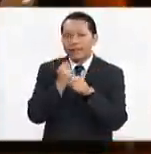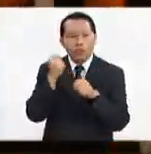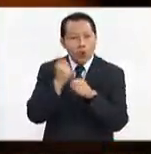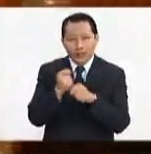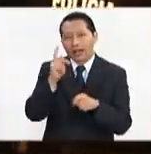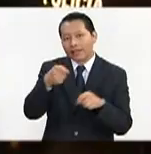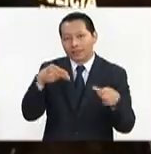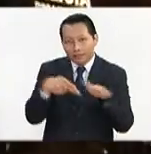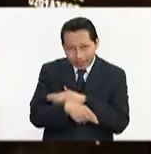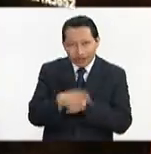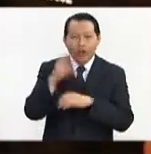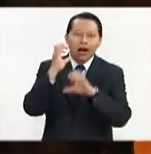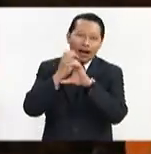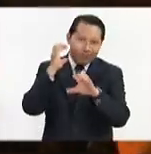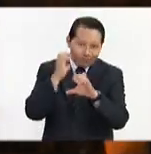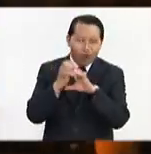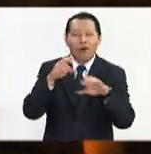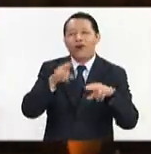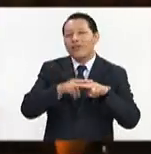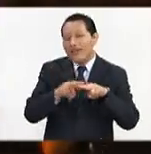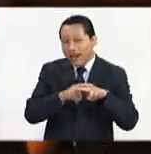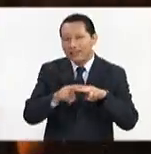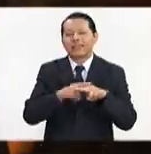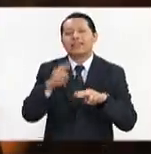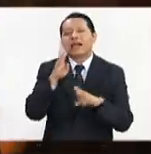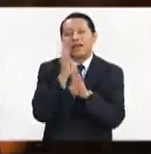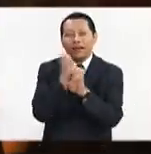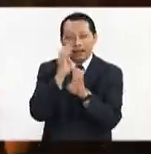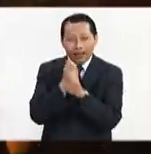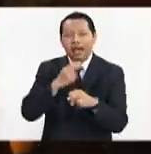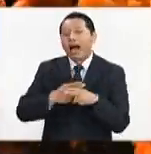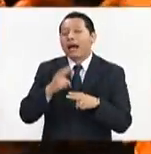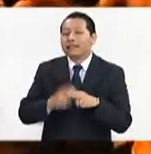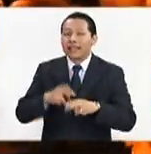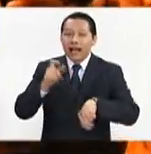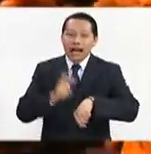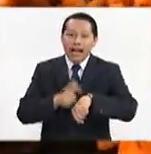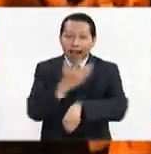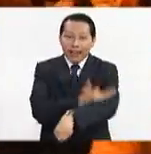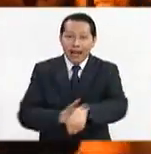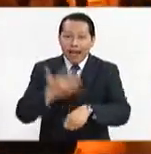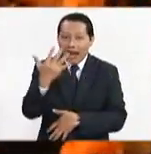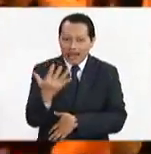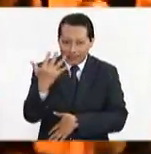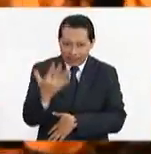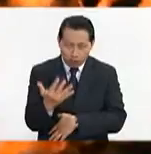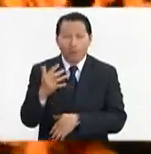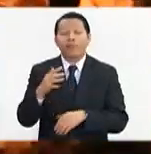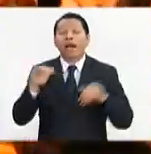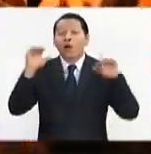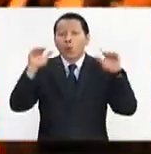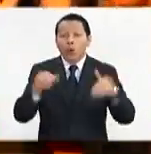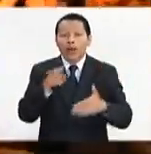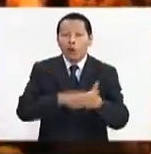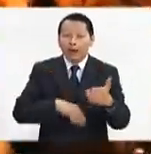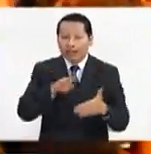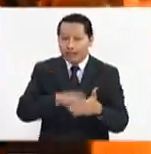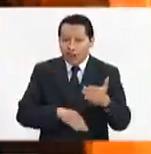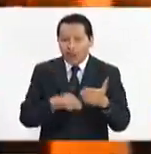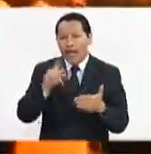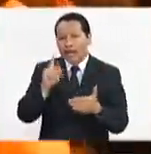el metro, autobuses, tren y metrobús, hasta las 5 de la tarde, hora local. El aeropuerto de Barcelona, el Prat